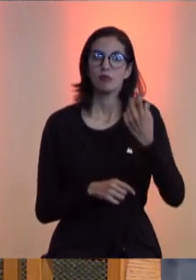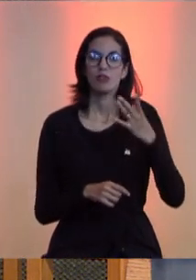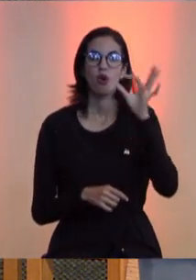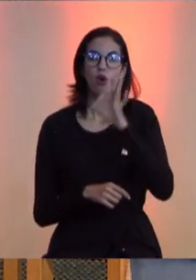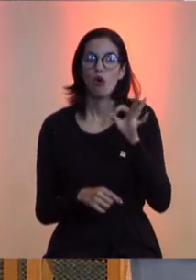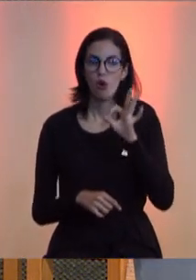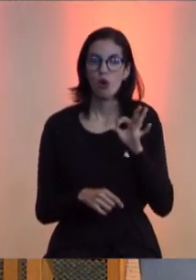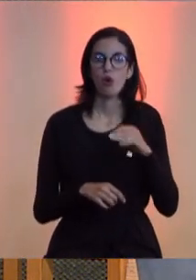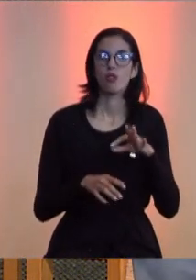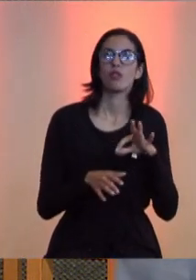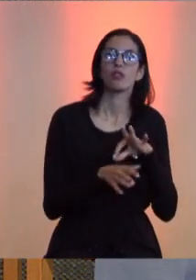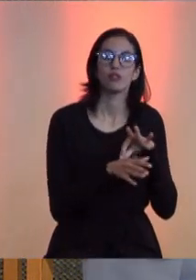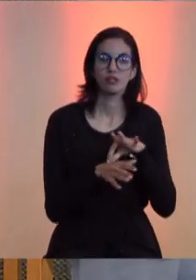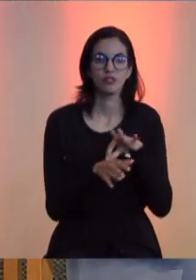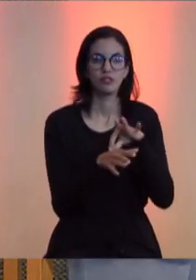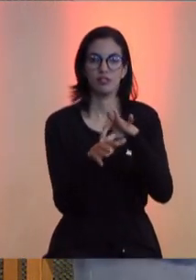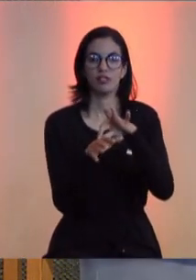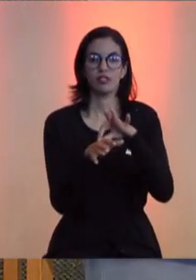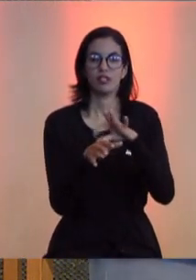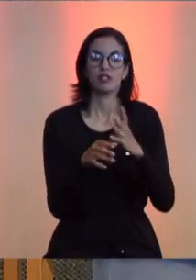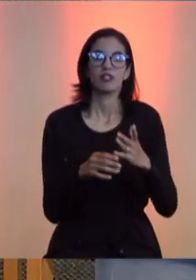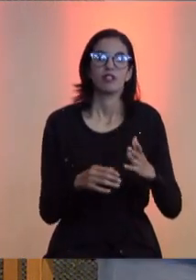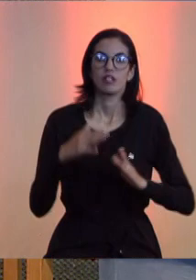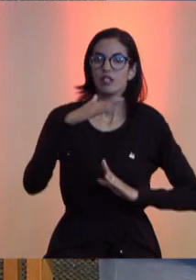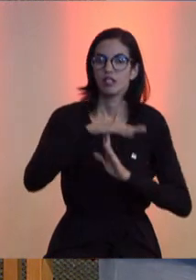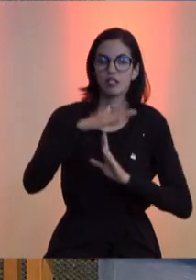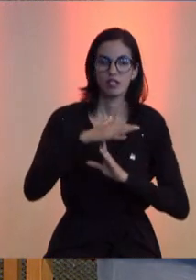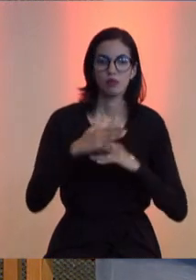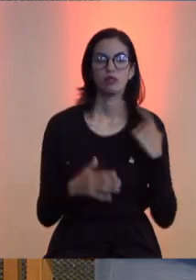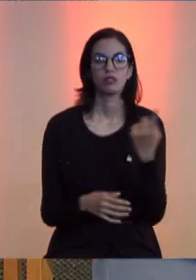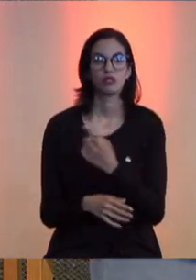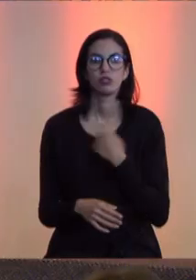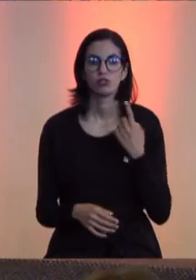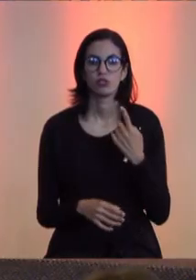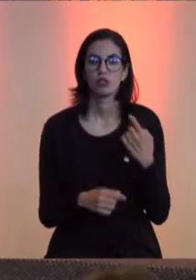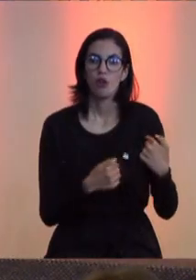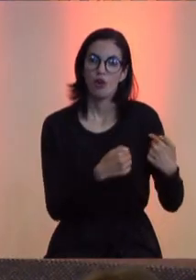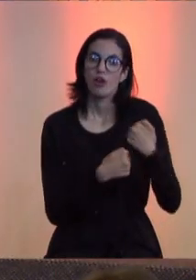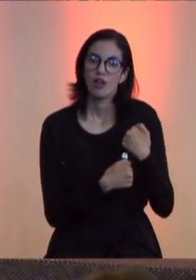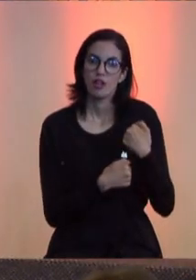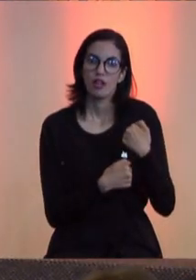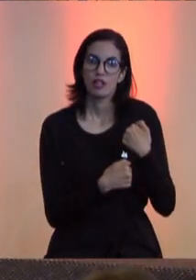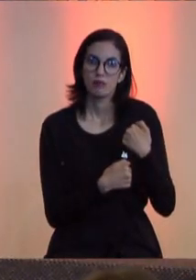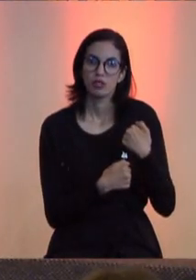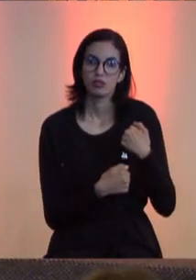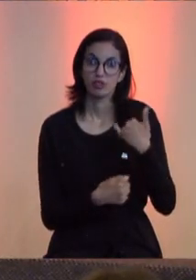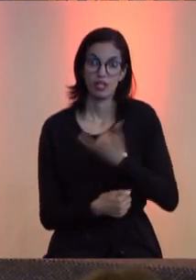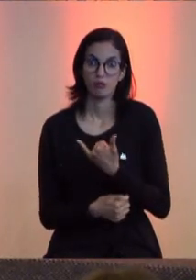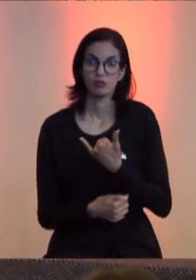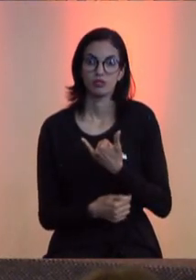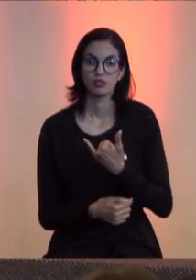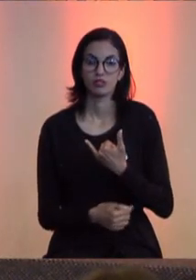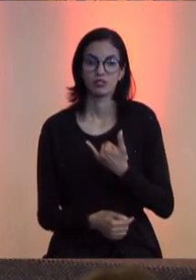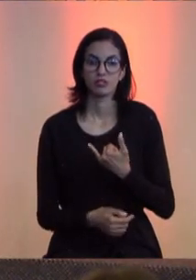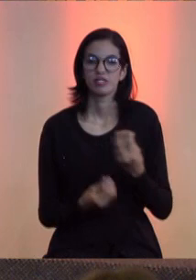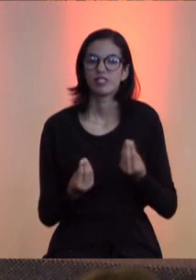have enemies, cuando tenemos enemigos, that means you have principles. Significa que tenemos principios.